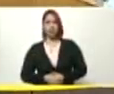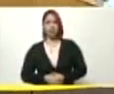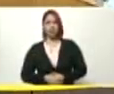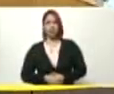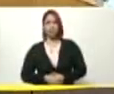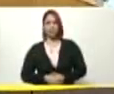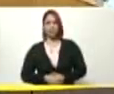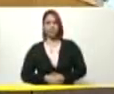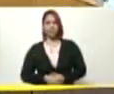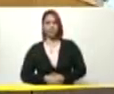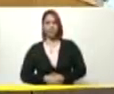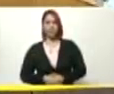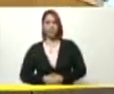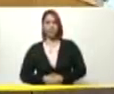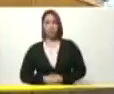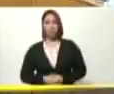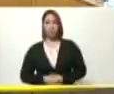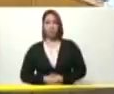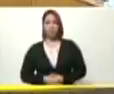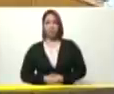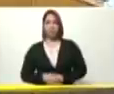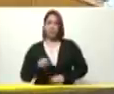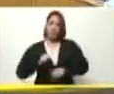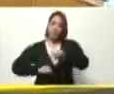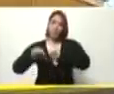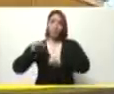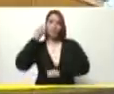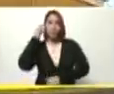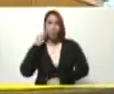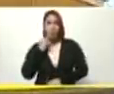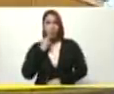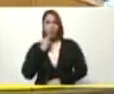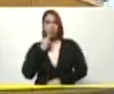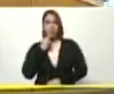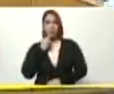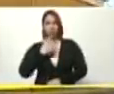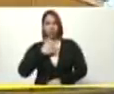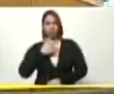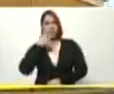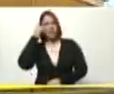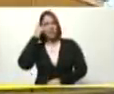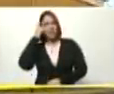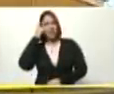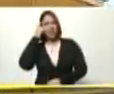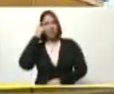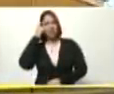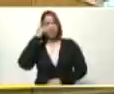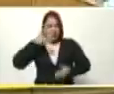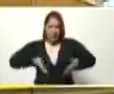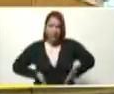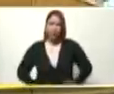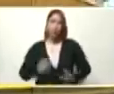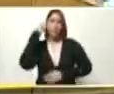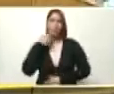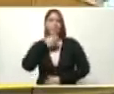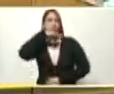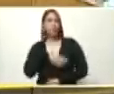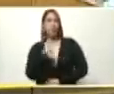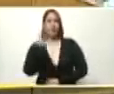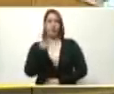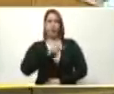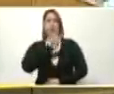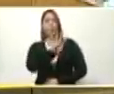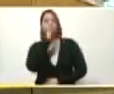Son dos en una. La rebeldía bolivariana, el día que resucitó Bolívar para la historia de Venezuela,